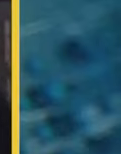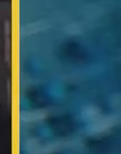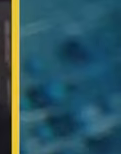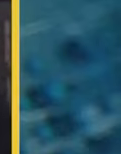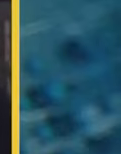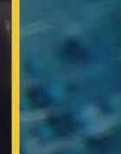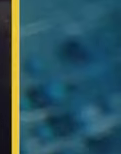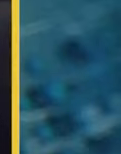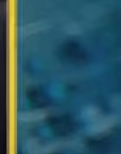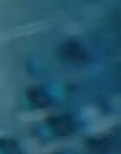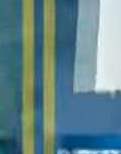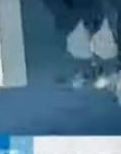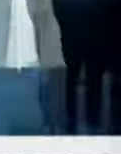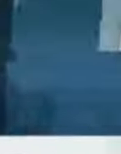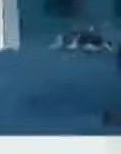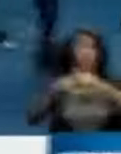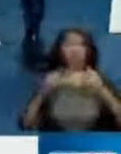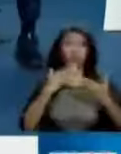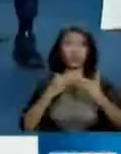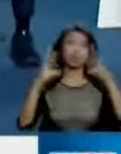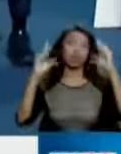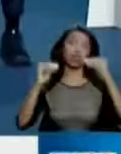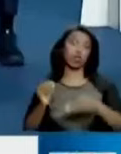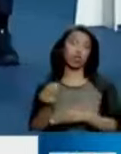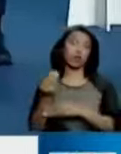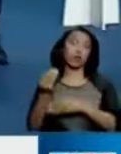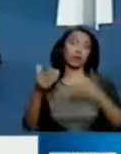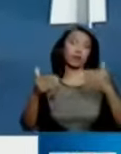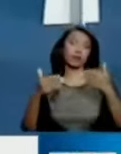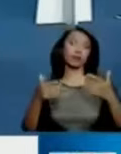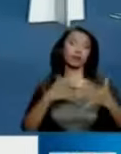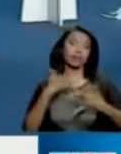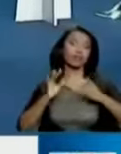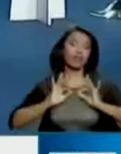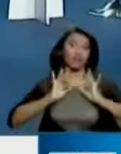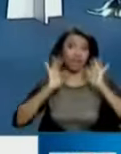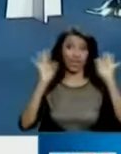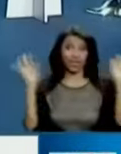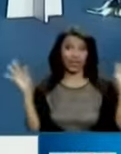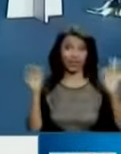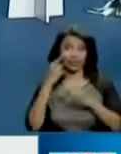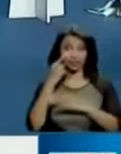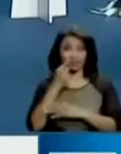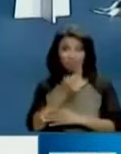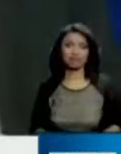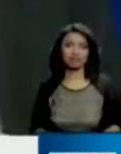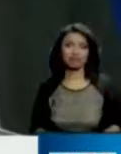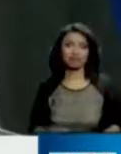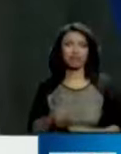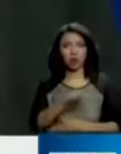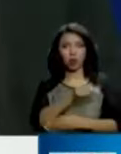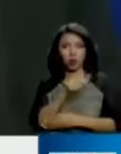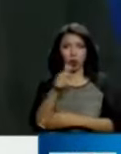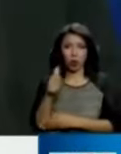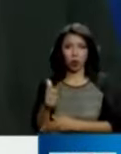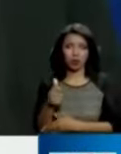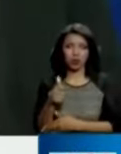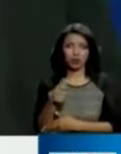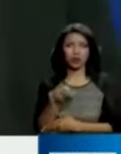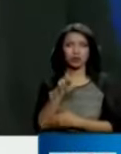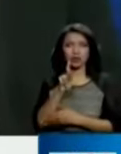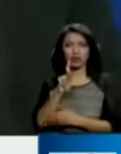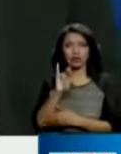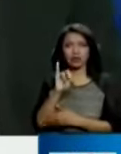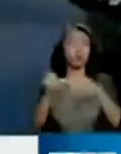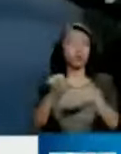Fíjate, el problema de la corrupción en Panamá, nosotros la hemos denunciado en dos sentidos. Primero, la que es debajo de la mesa, ¿no? La